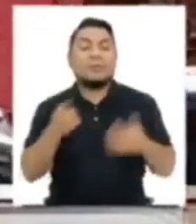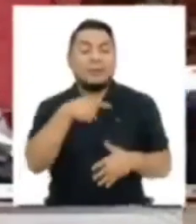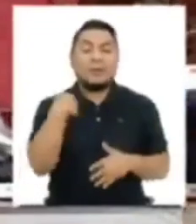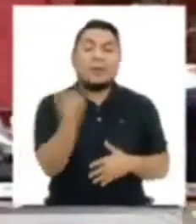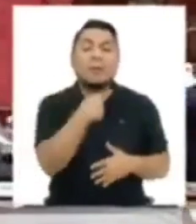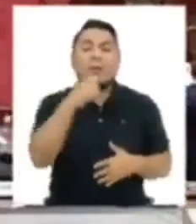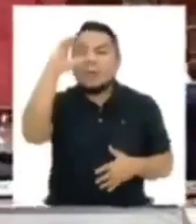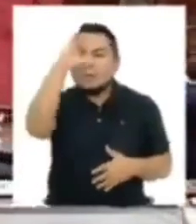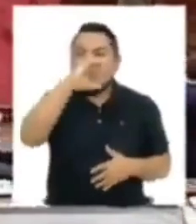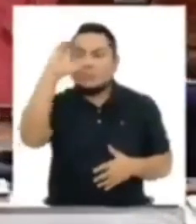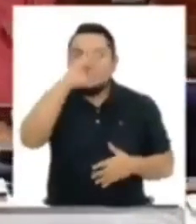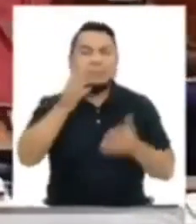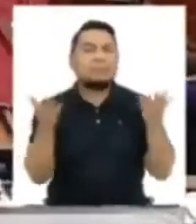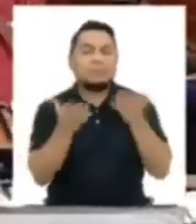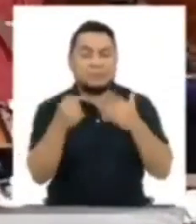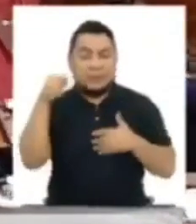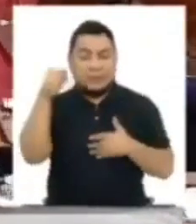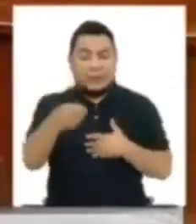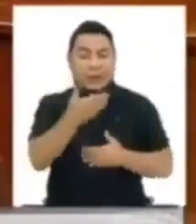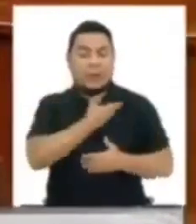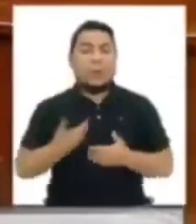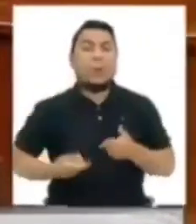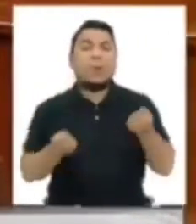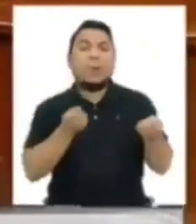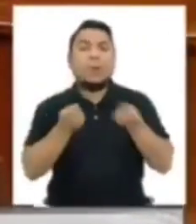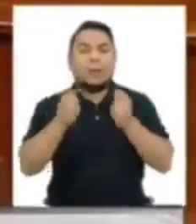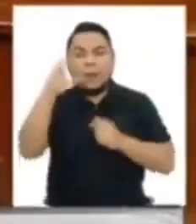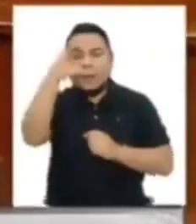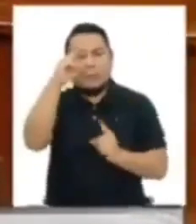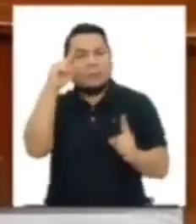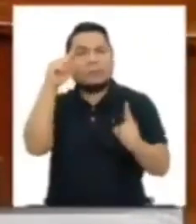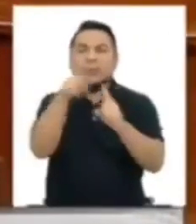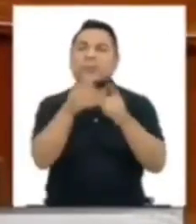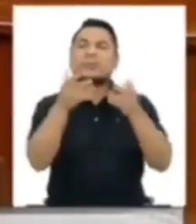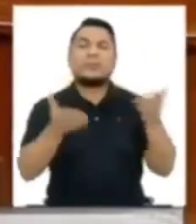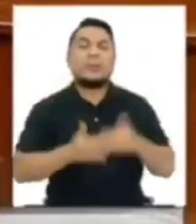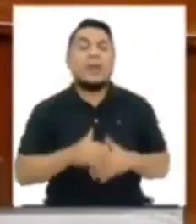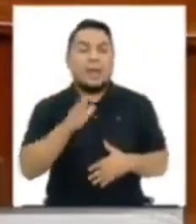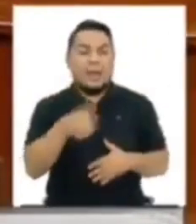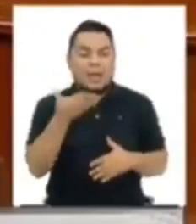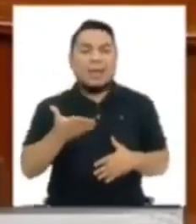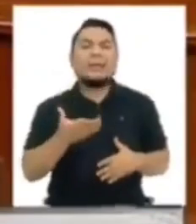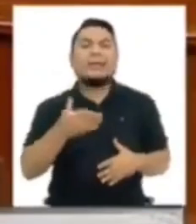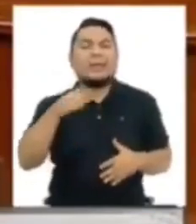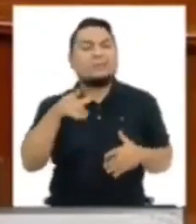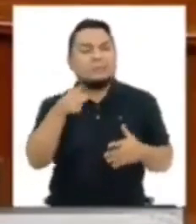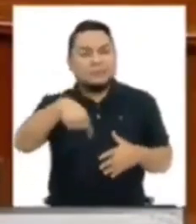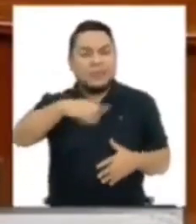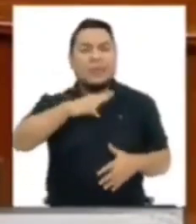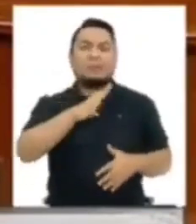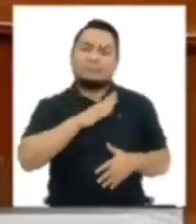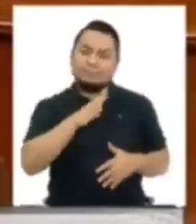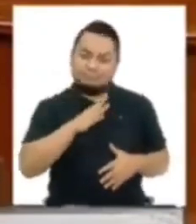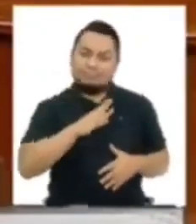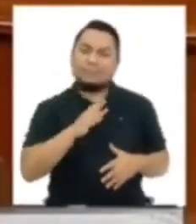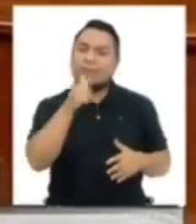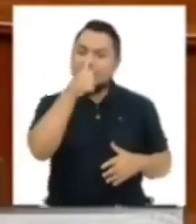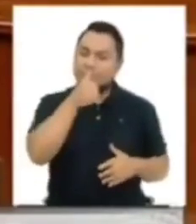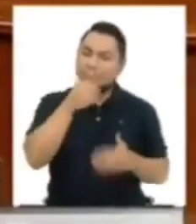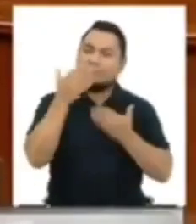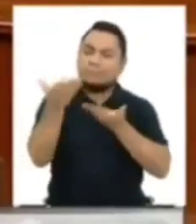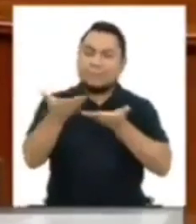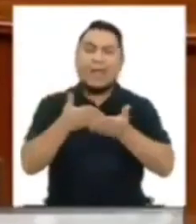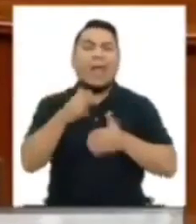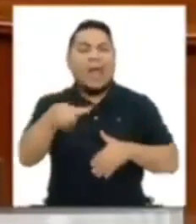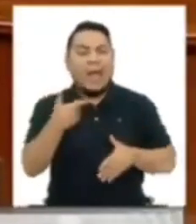nosotros buscamos y lo que este gobierno busca es que exista tolerancia, exista